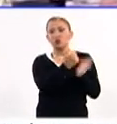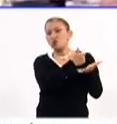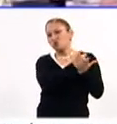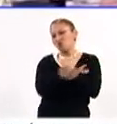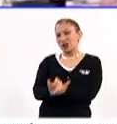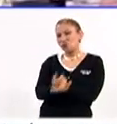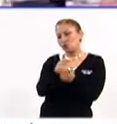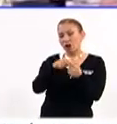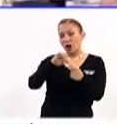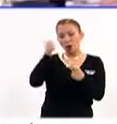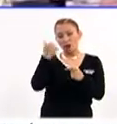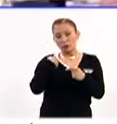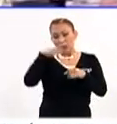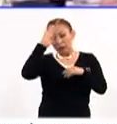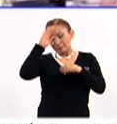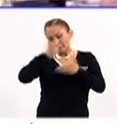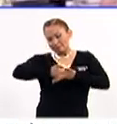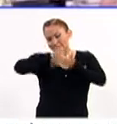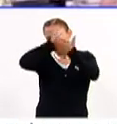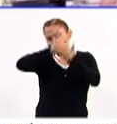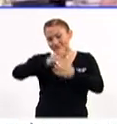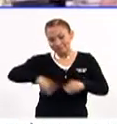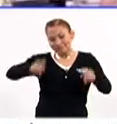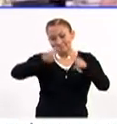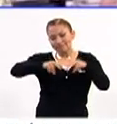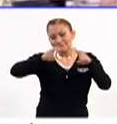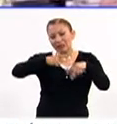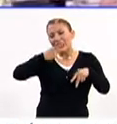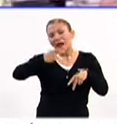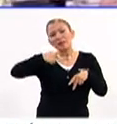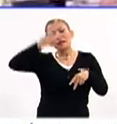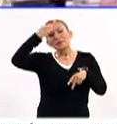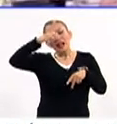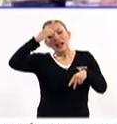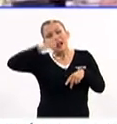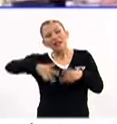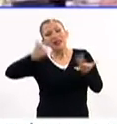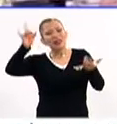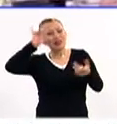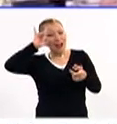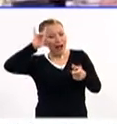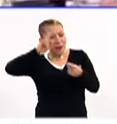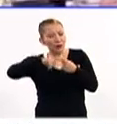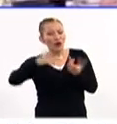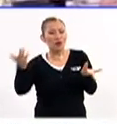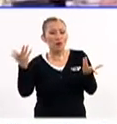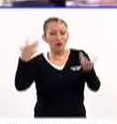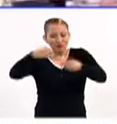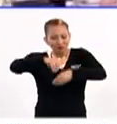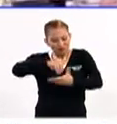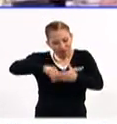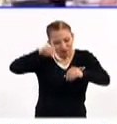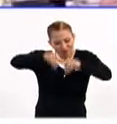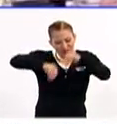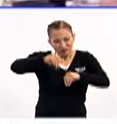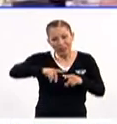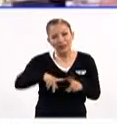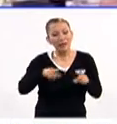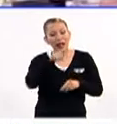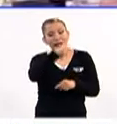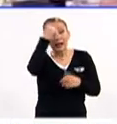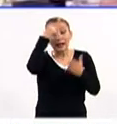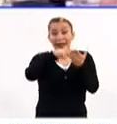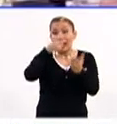autoayuda, otros de gran reflexión filosófica, donde habla de la existencia del diablo, donde combina muchas cosas en las que